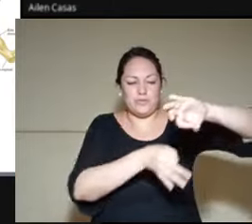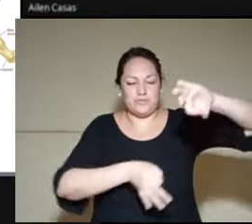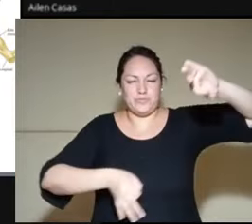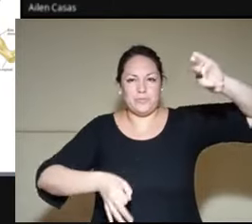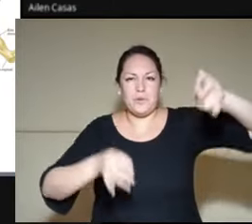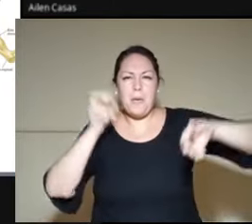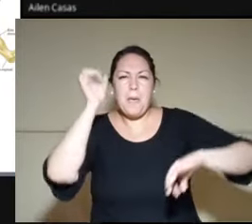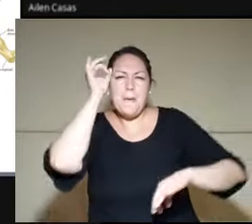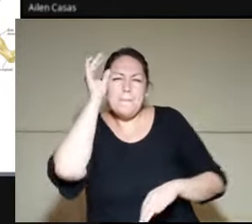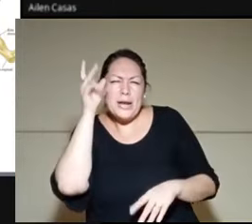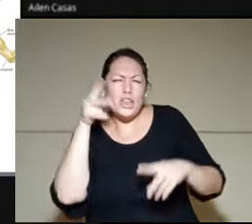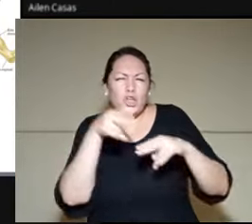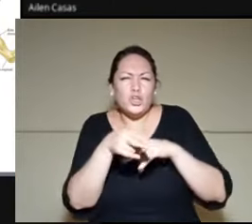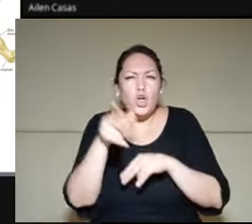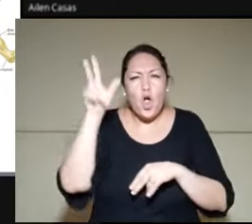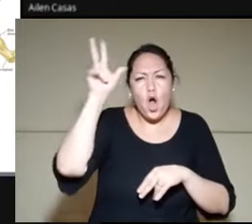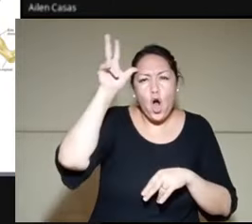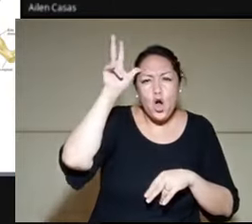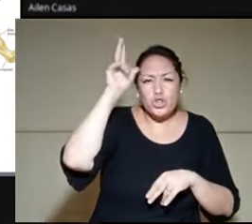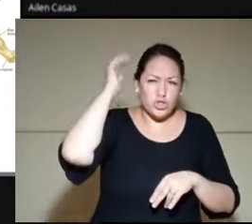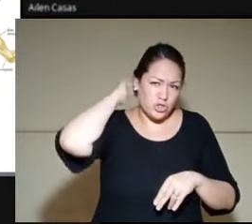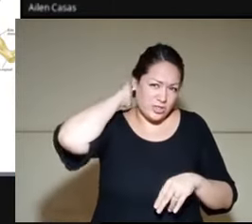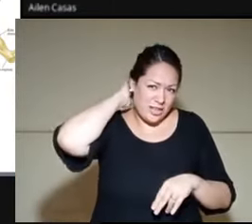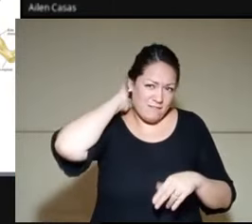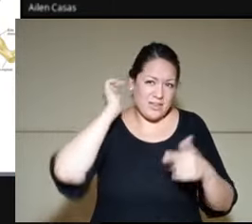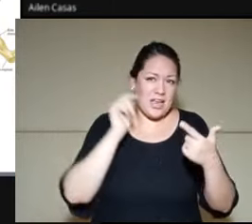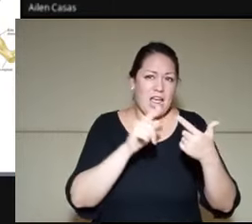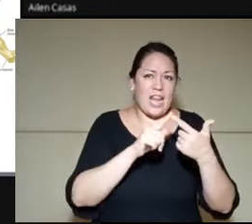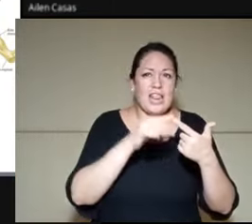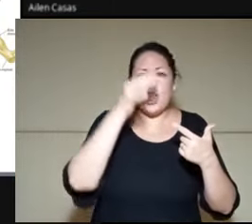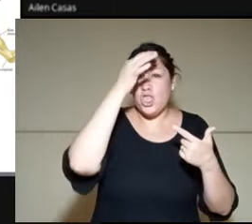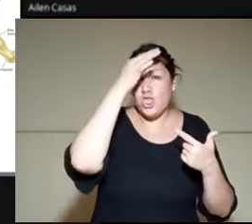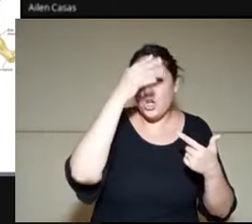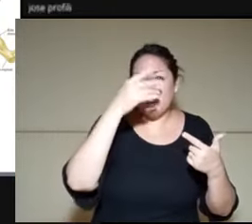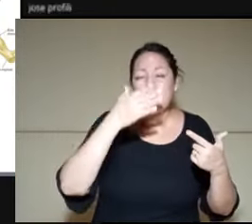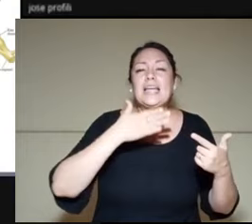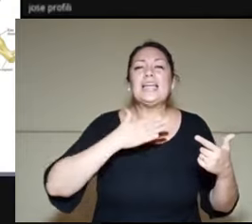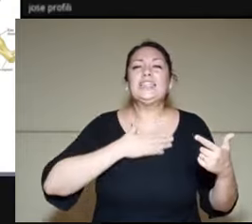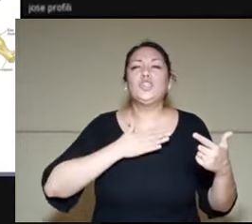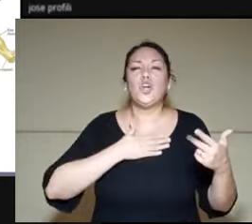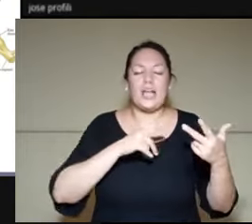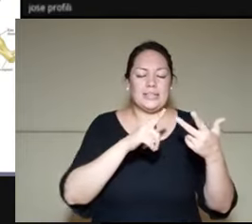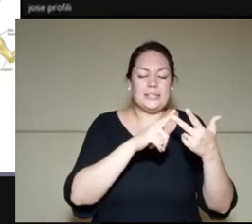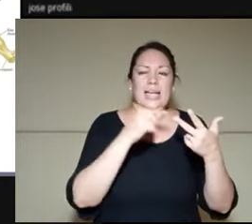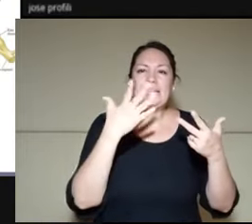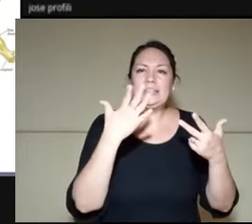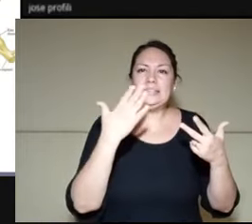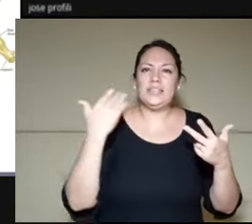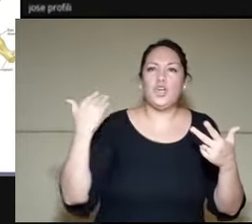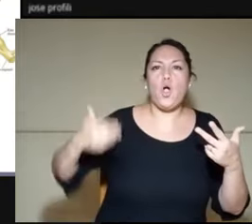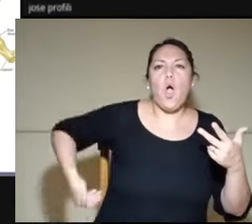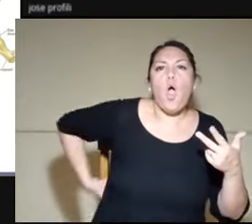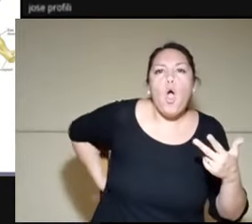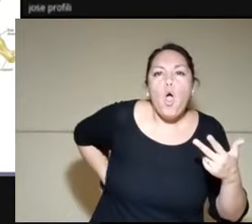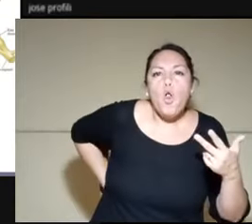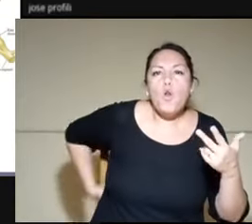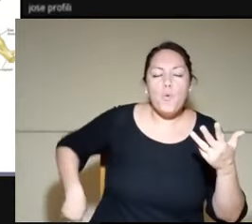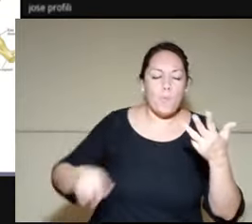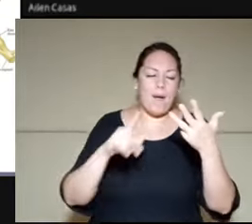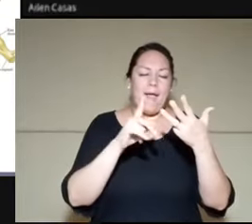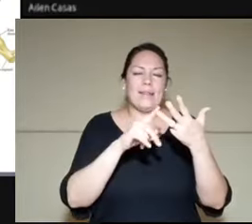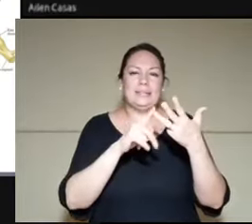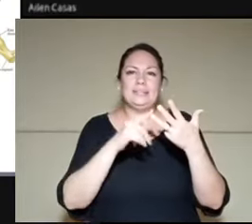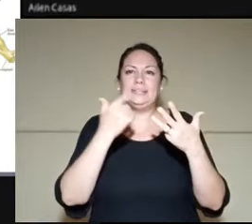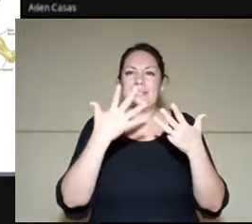disculpe. Sí. Dijo 8 vértebras cervicales, 12 torácicas, 5 lumbares. 5 sacras y una coxis. coccigia, son 31